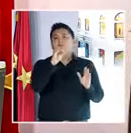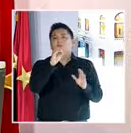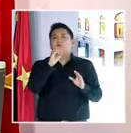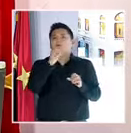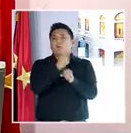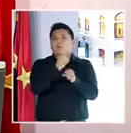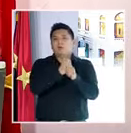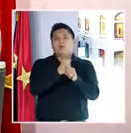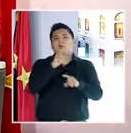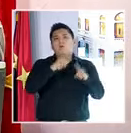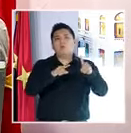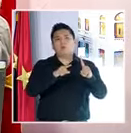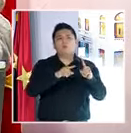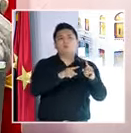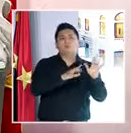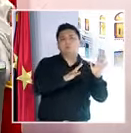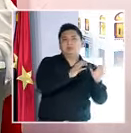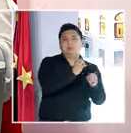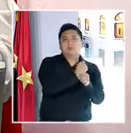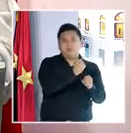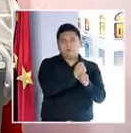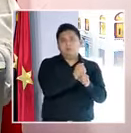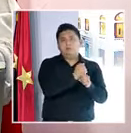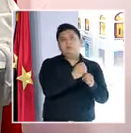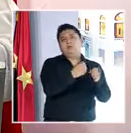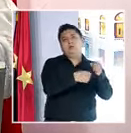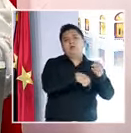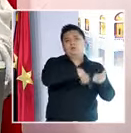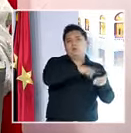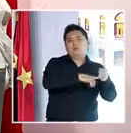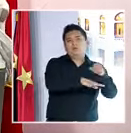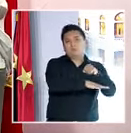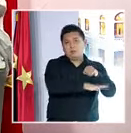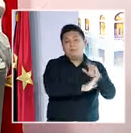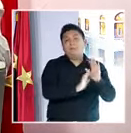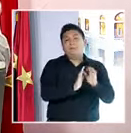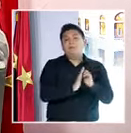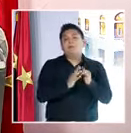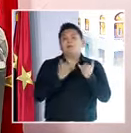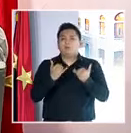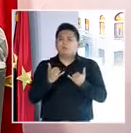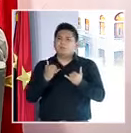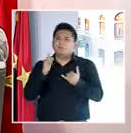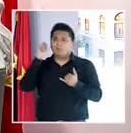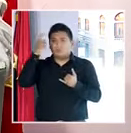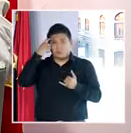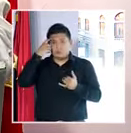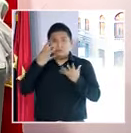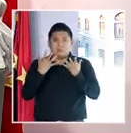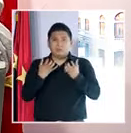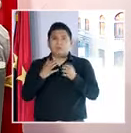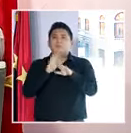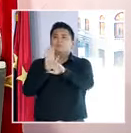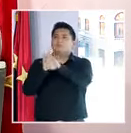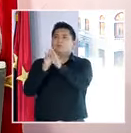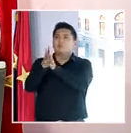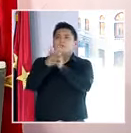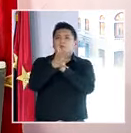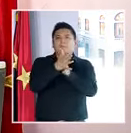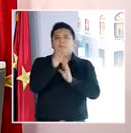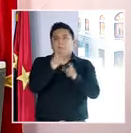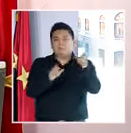indirectos. Aspiramos a que al finalizar nuestro gobierno podamos decirle a los